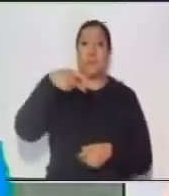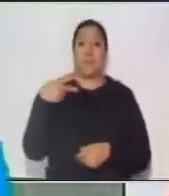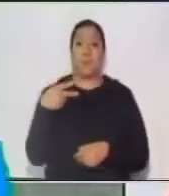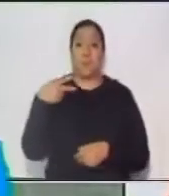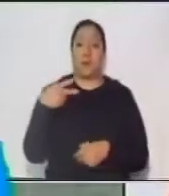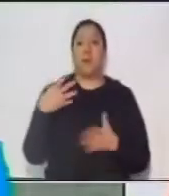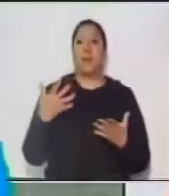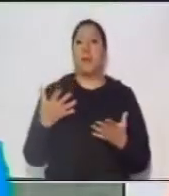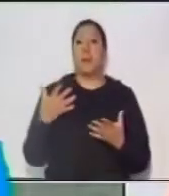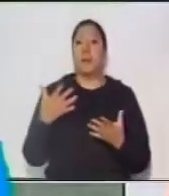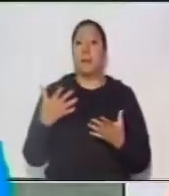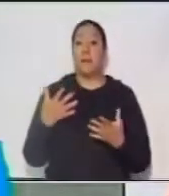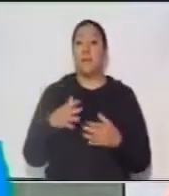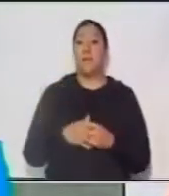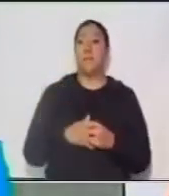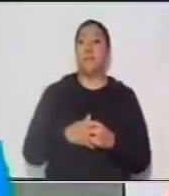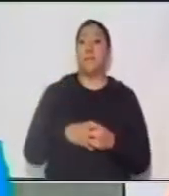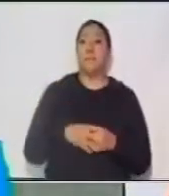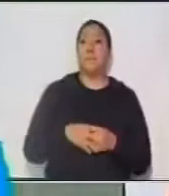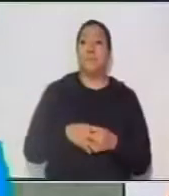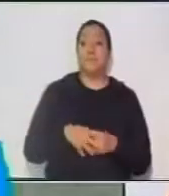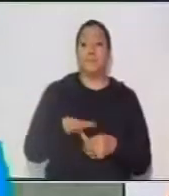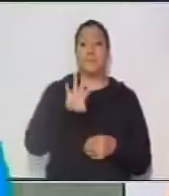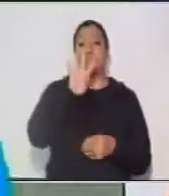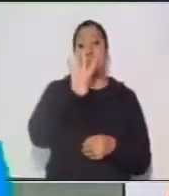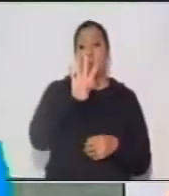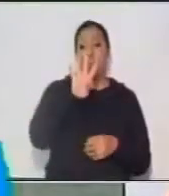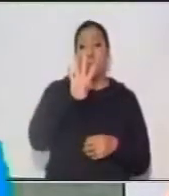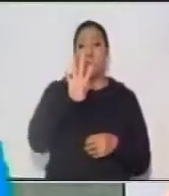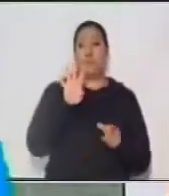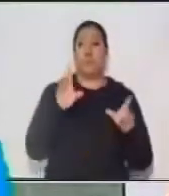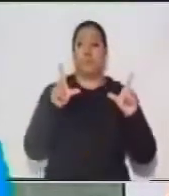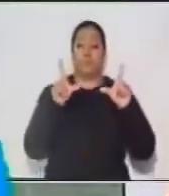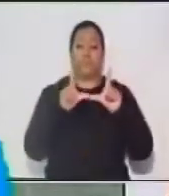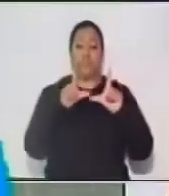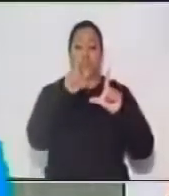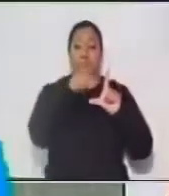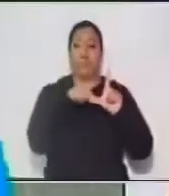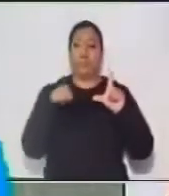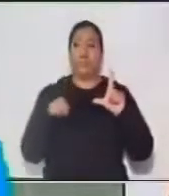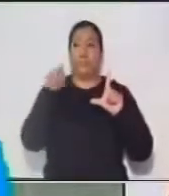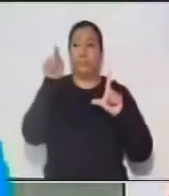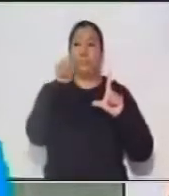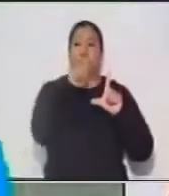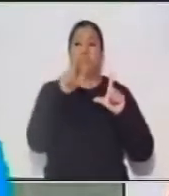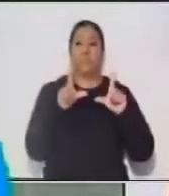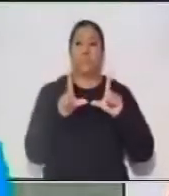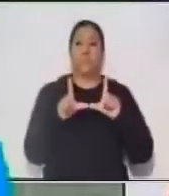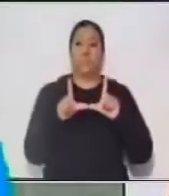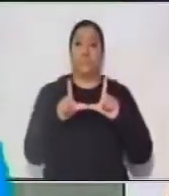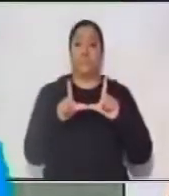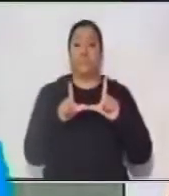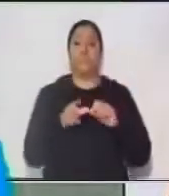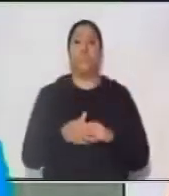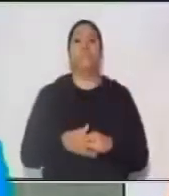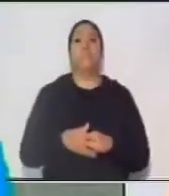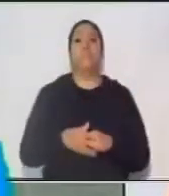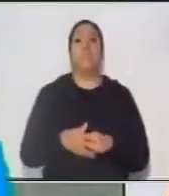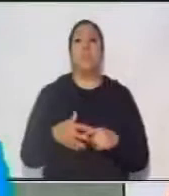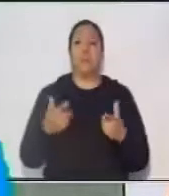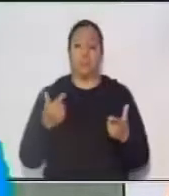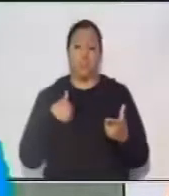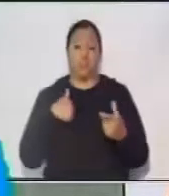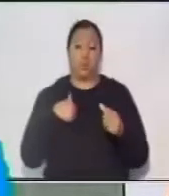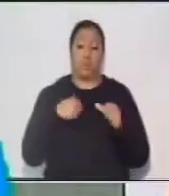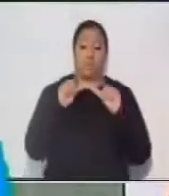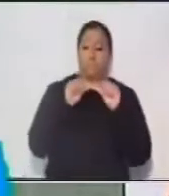Y voy a decir que tiene 4 lados que voy a medir, ¿verdad? Los mido y